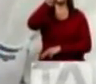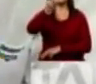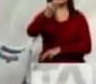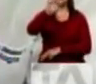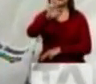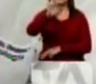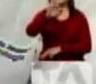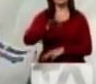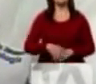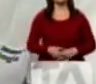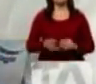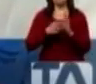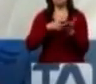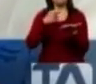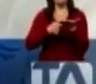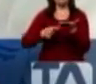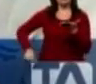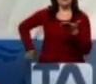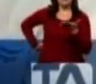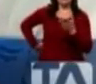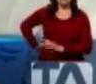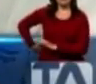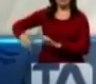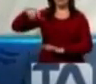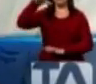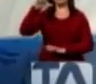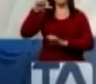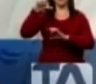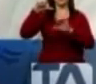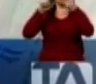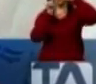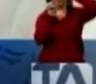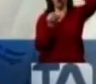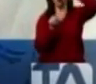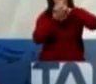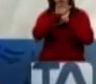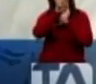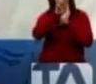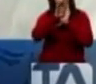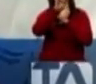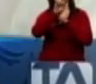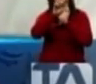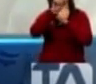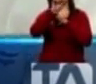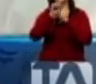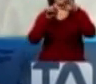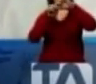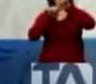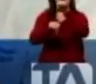Donde se afecta un segmento del riñón, lo que se llaman los túbulos. Se produce entonces